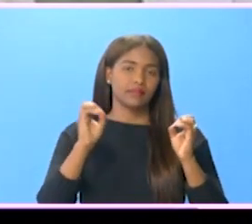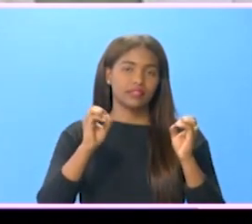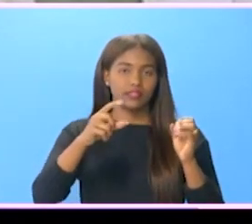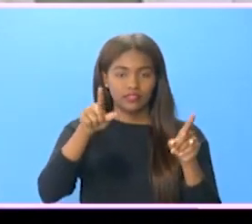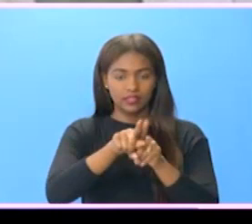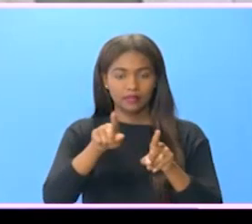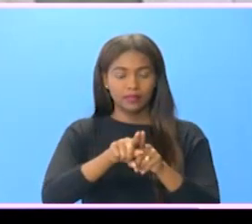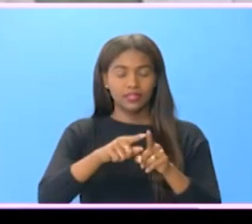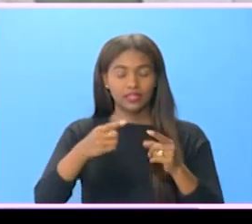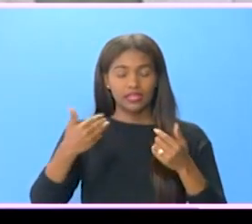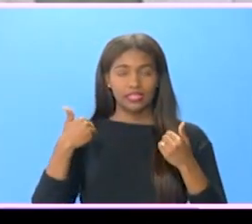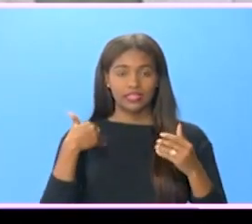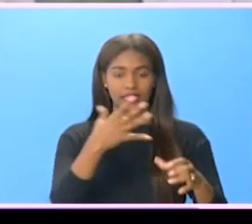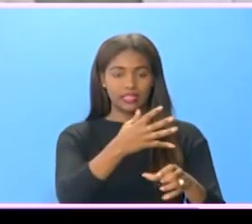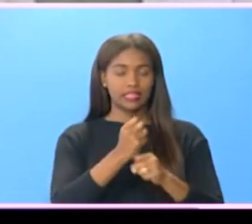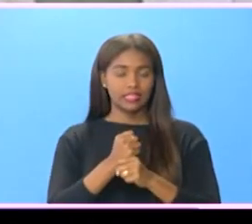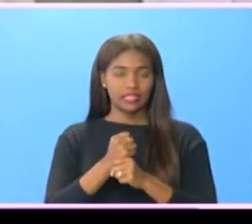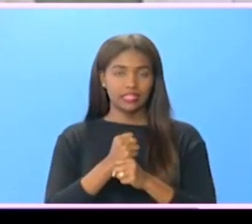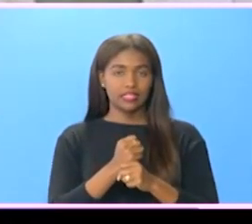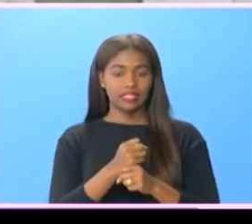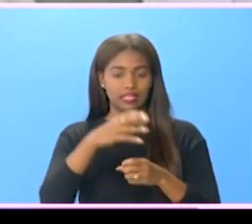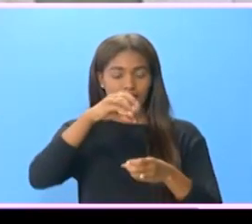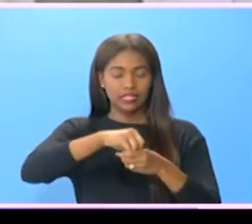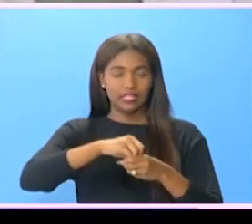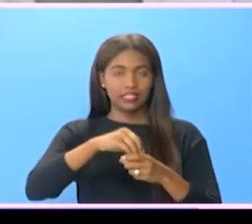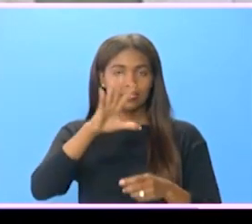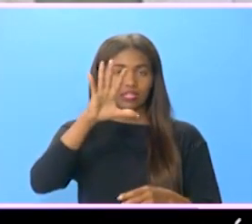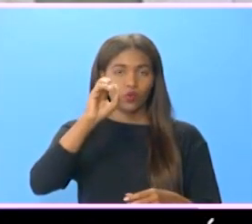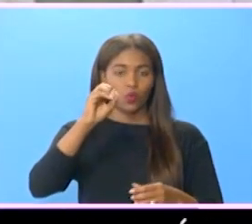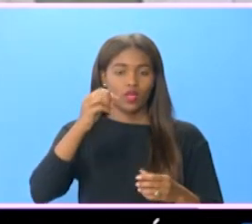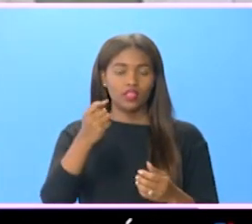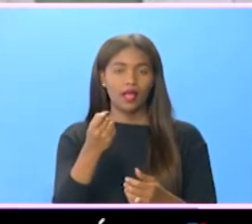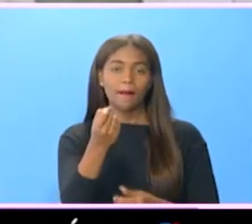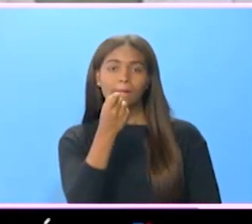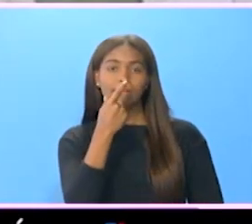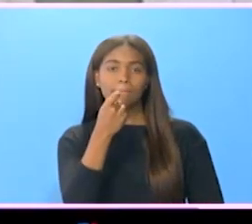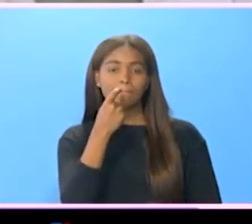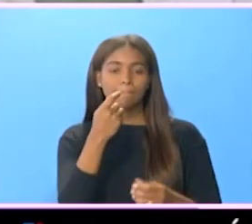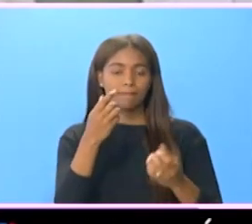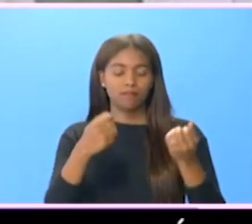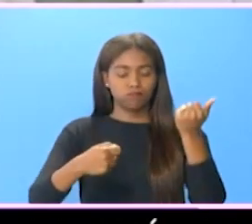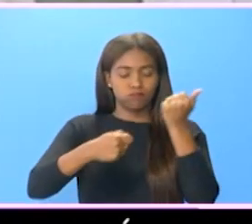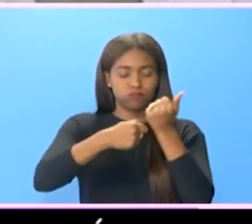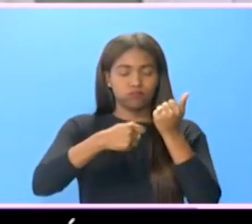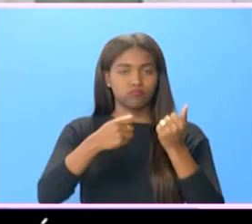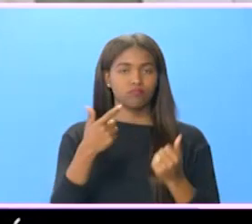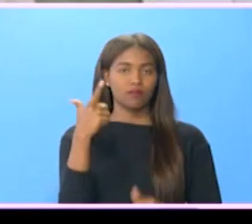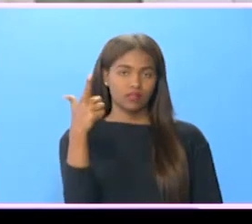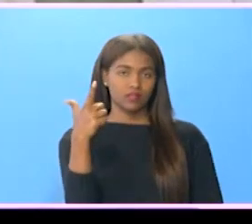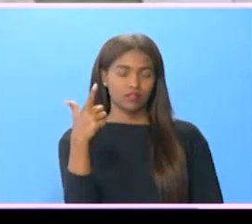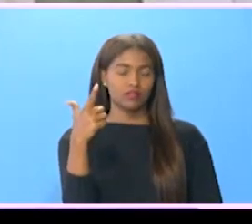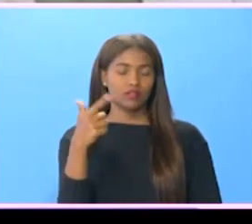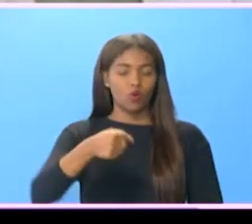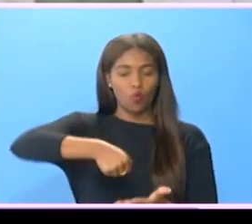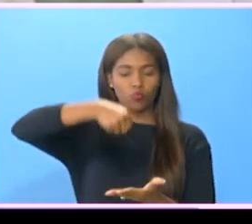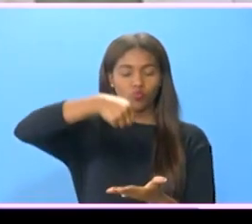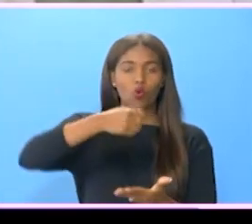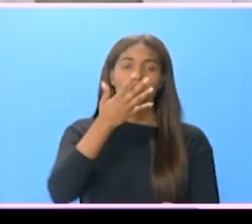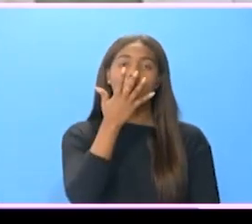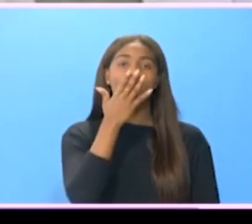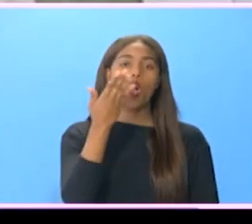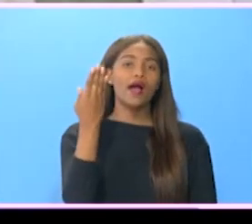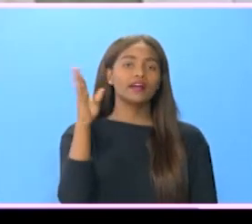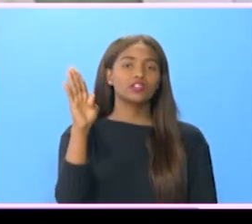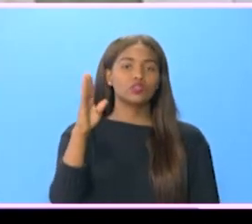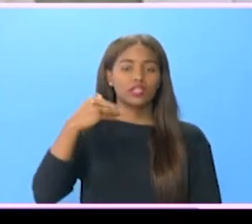fue ocupada una caja conteniendo 50 cápsulas calibre 9 milímetros, una bolsa de color azul conteniendo un